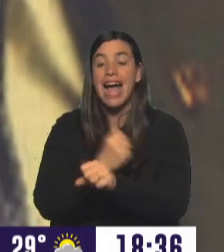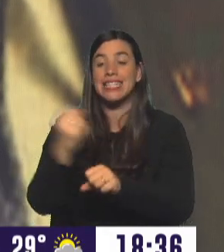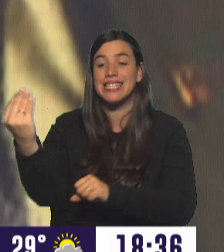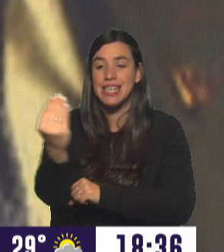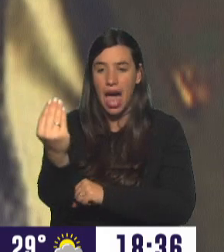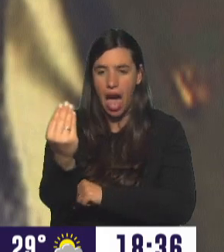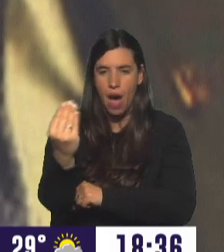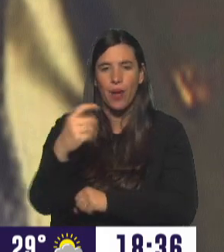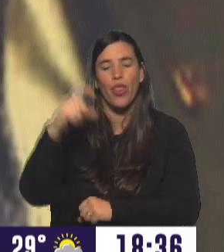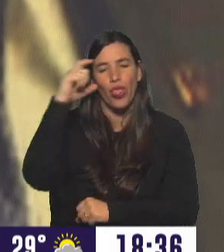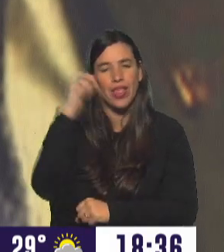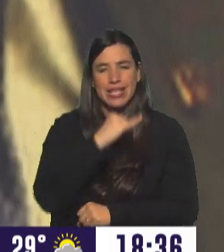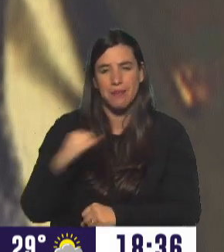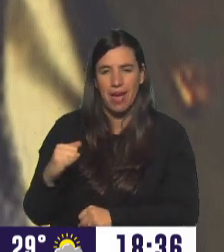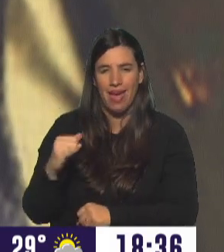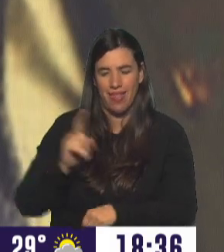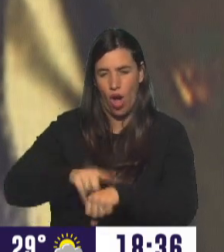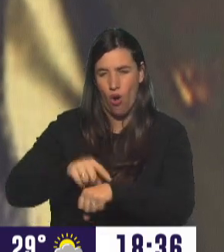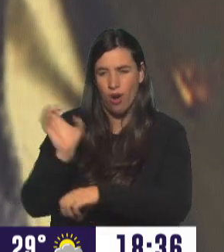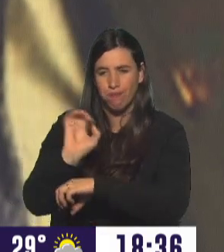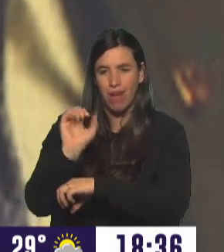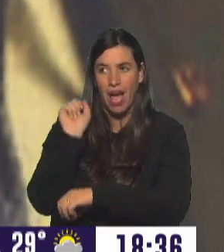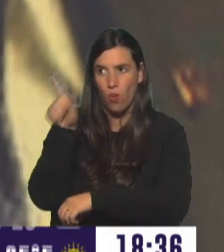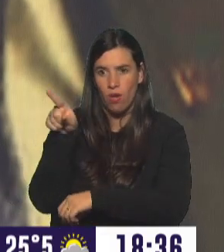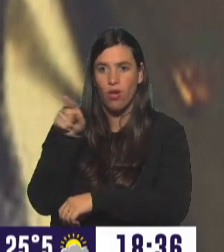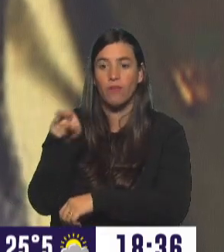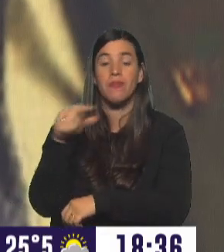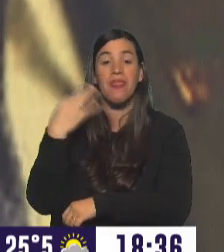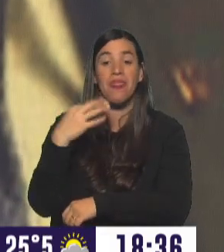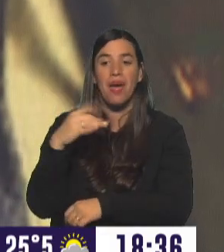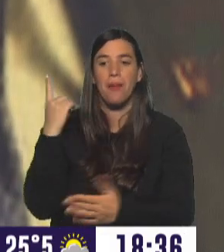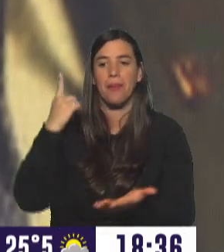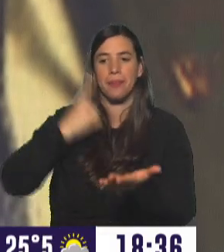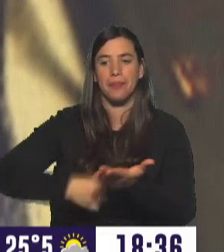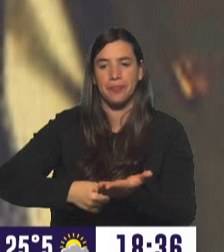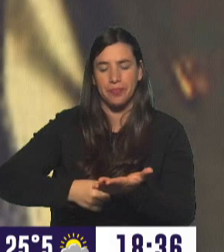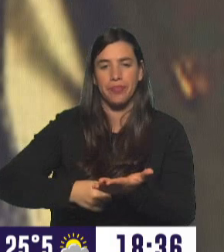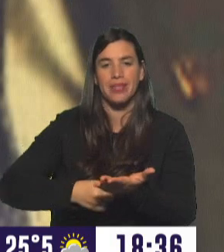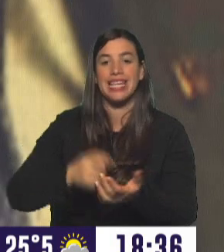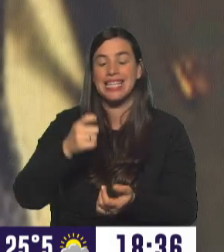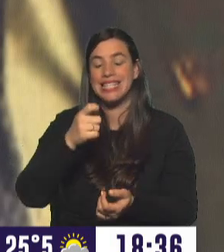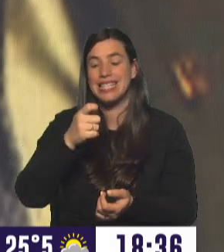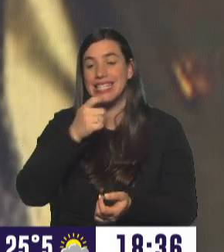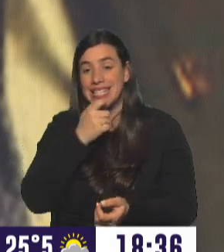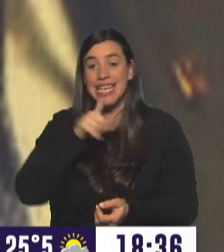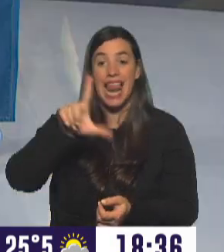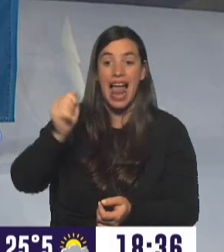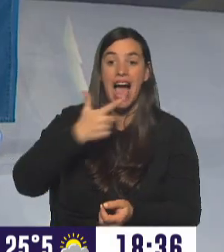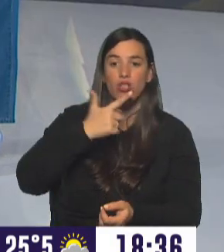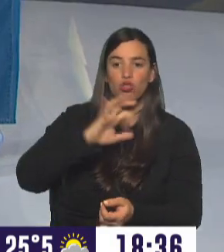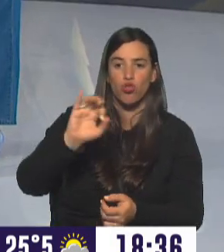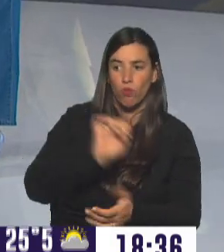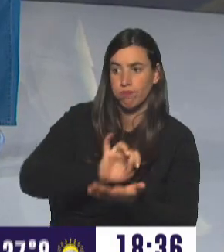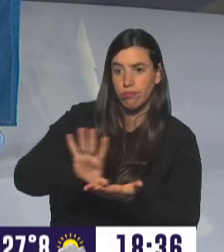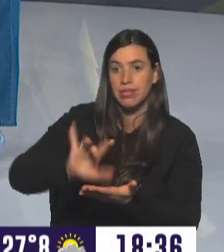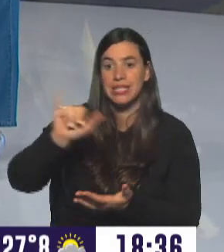horario de Ecuador, es el plazo en el cual tienen que votar finalmente si destituyen a Lasso. ¿Cuál es la situación?